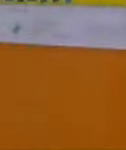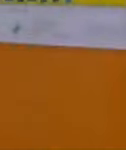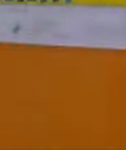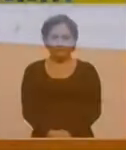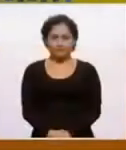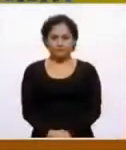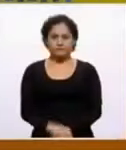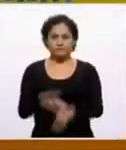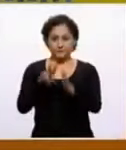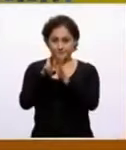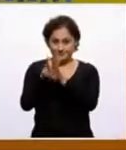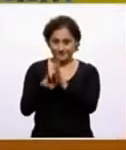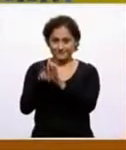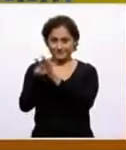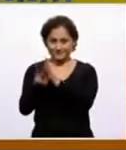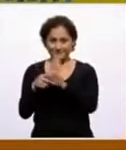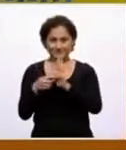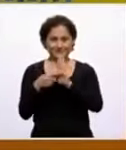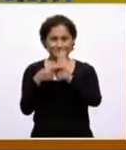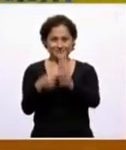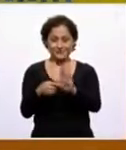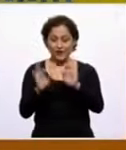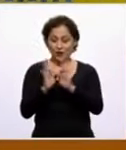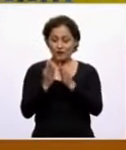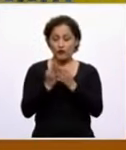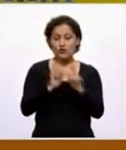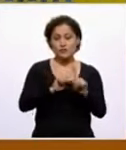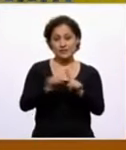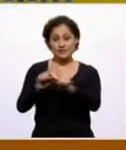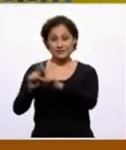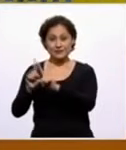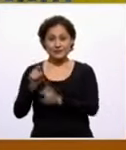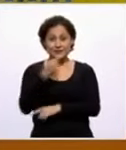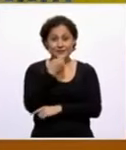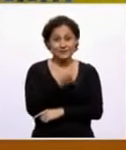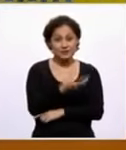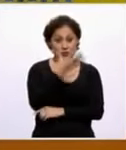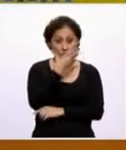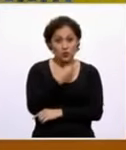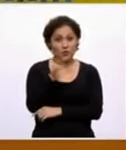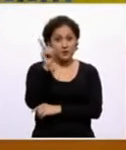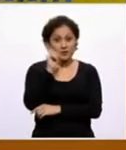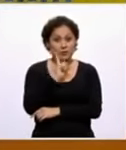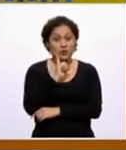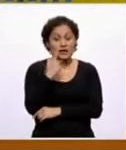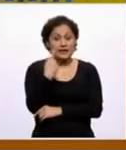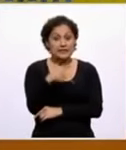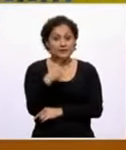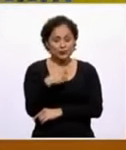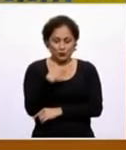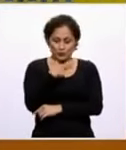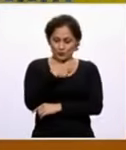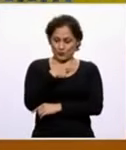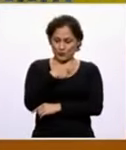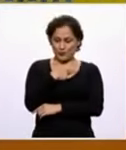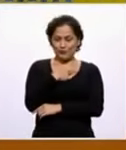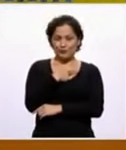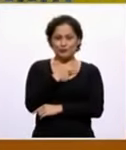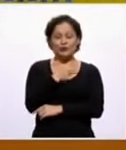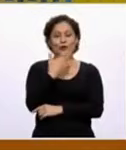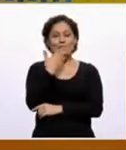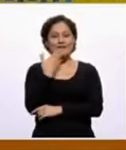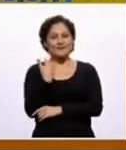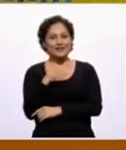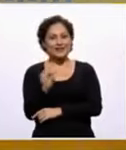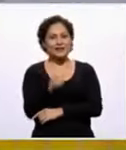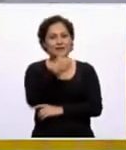Los videos muestran diferentes formas en las que niñas y niños desarrollan sus gustos y habilidades tanto de manera individual